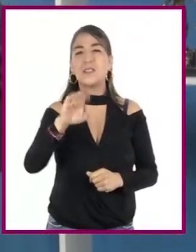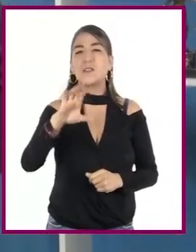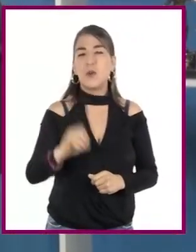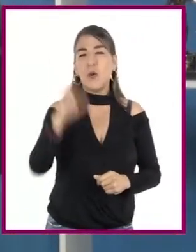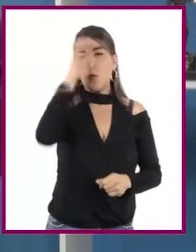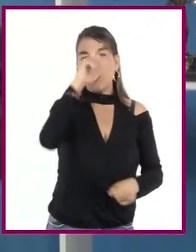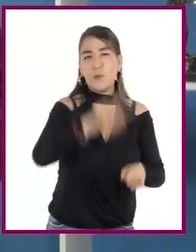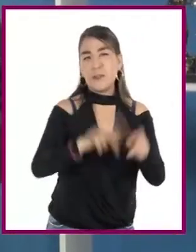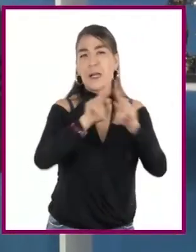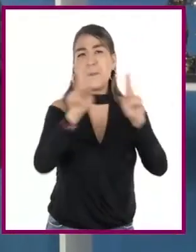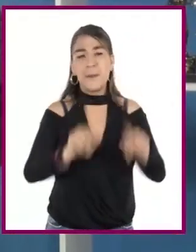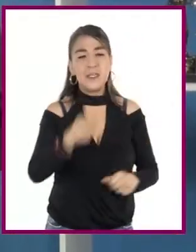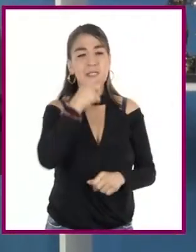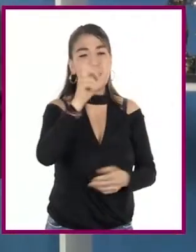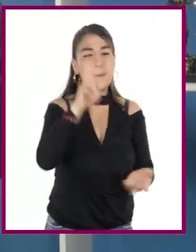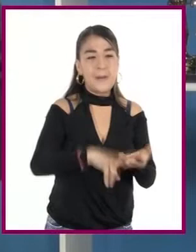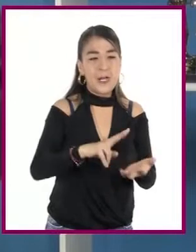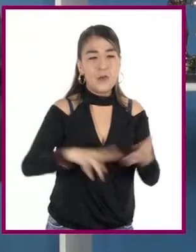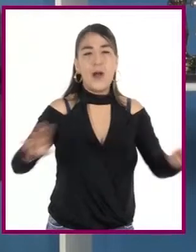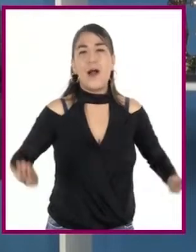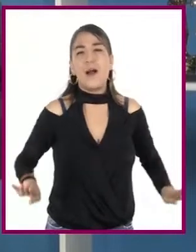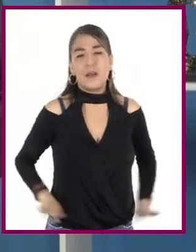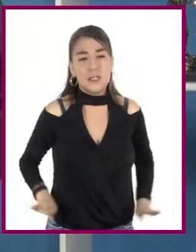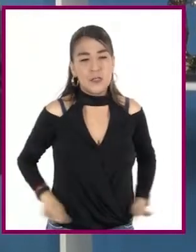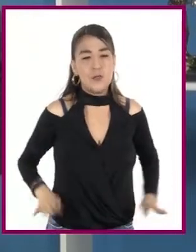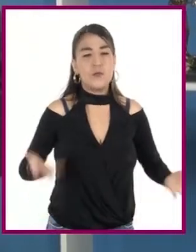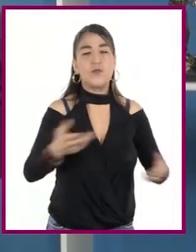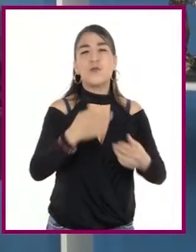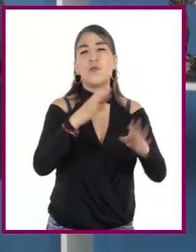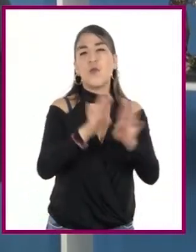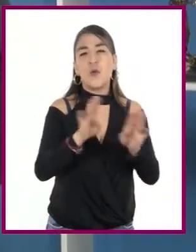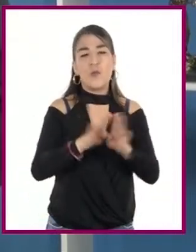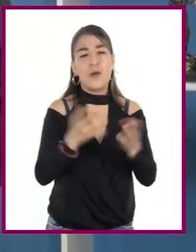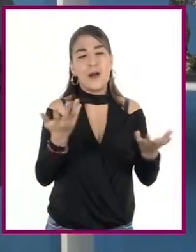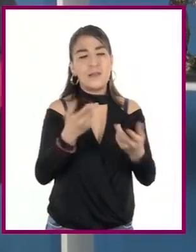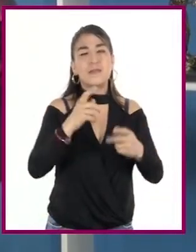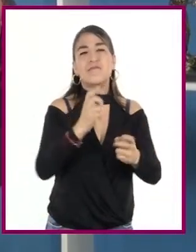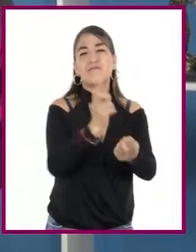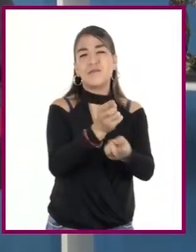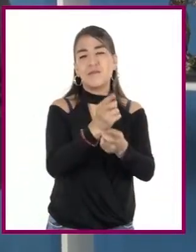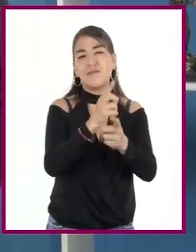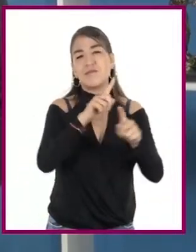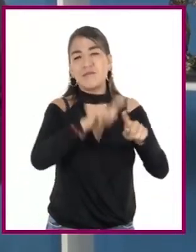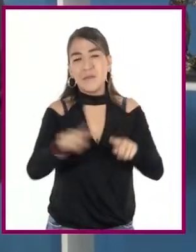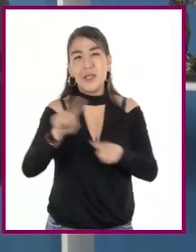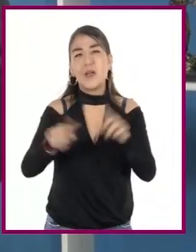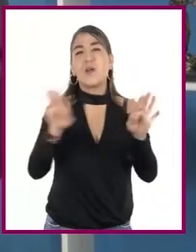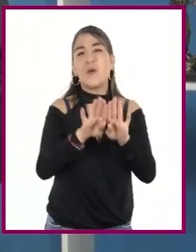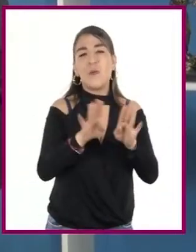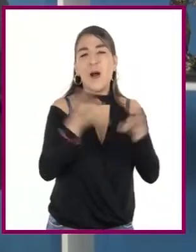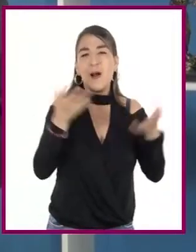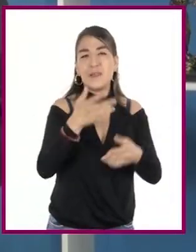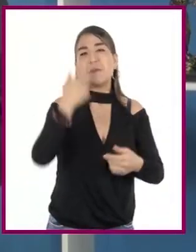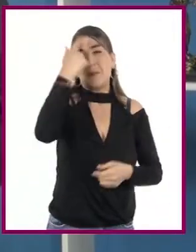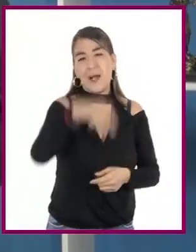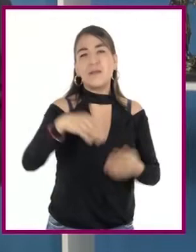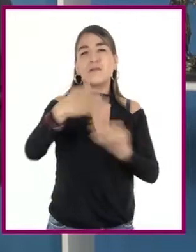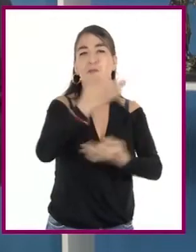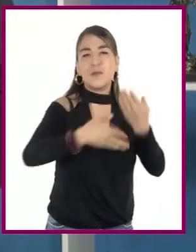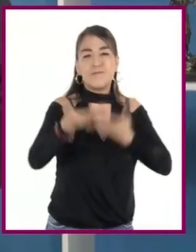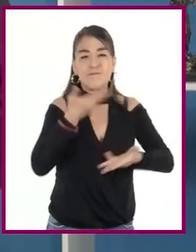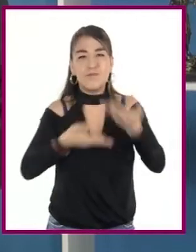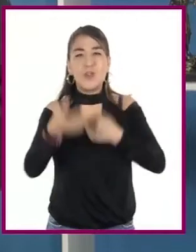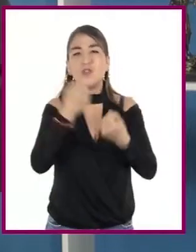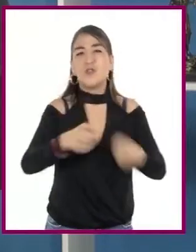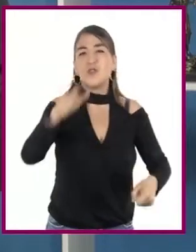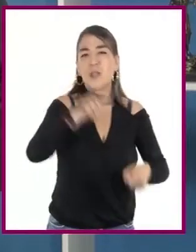el conjunto de valores, actitudes y conductas que crean y ocasionan interrelaciones e interacciones sociales